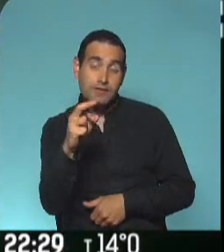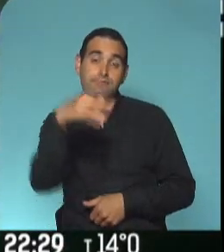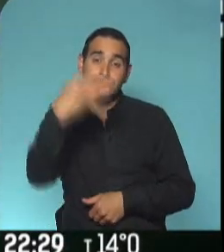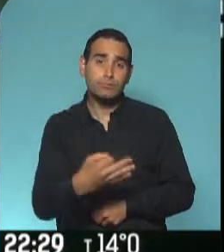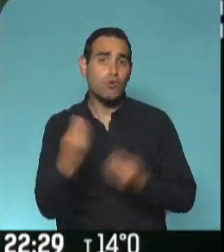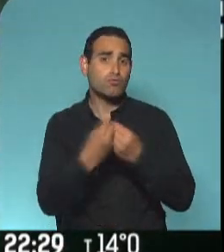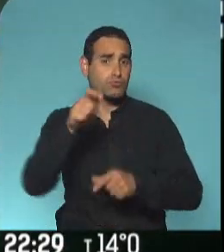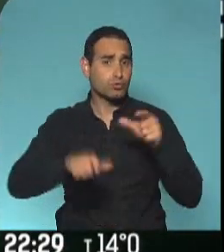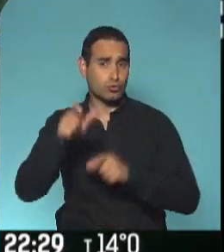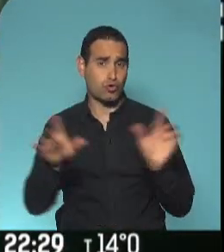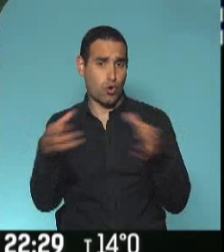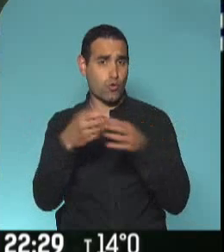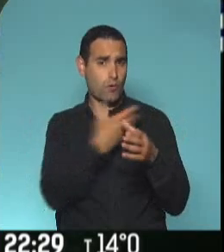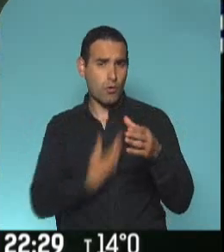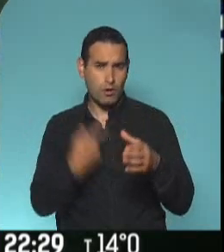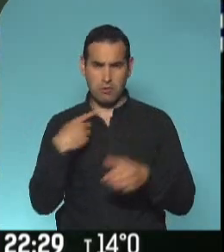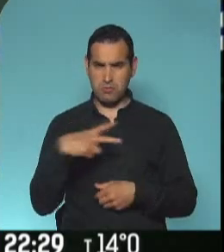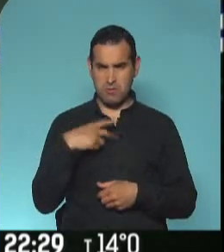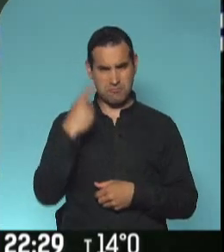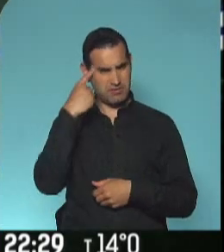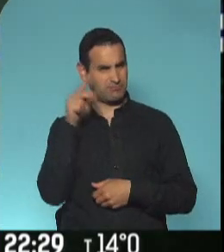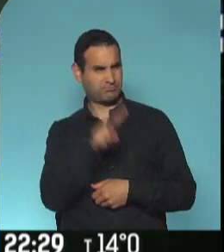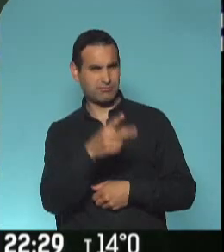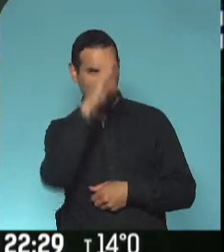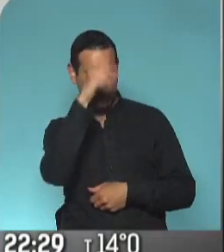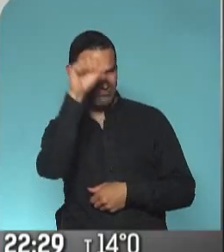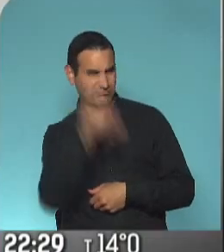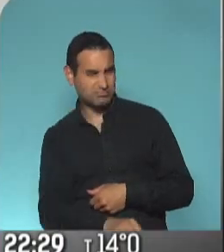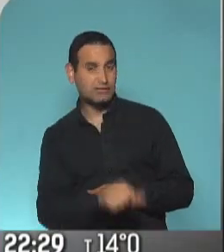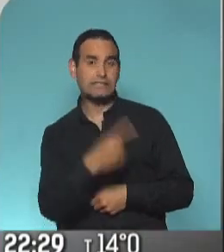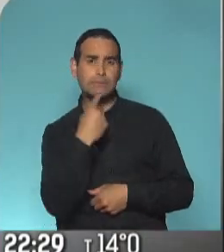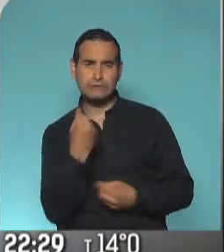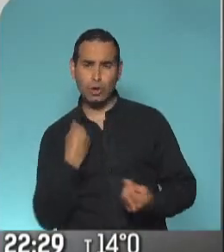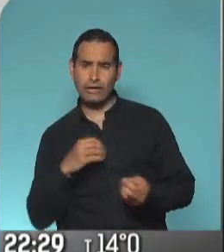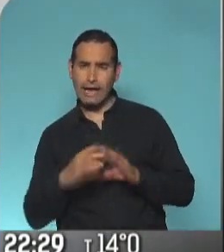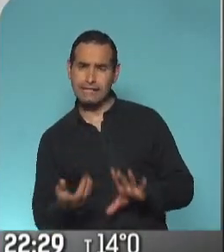muchos republicanos que en privado están decepcionados con Trump calibran cómo actuar